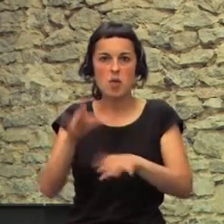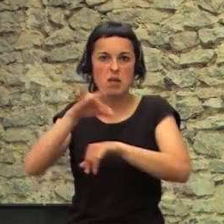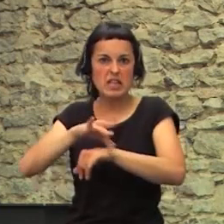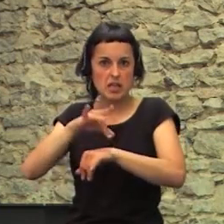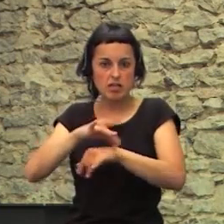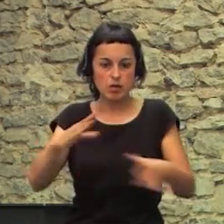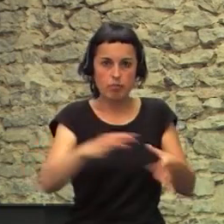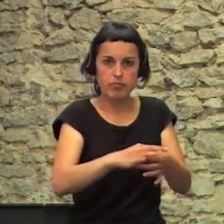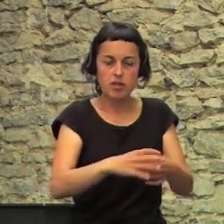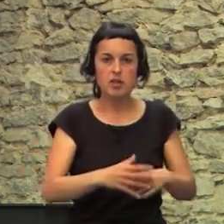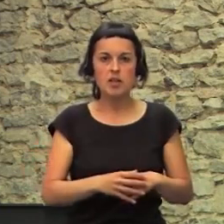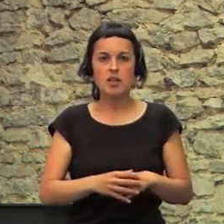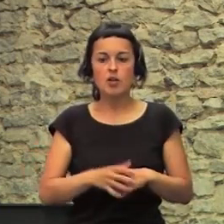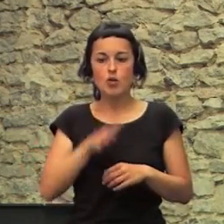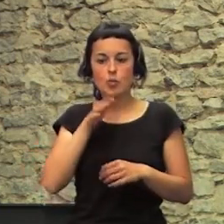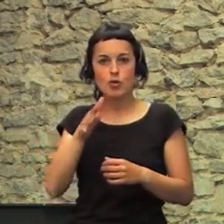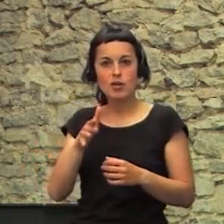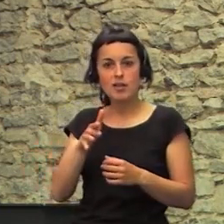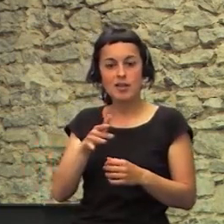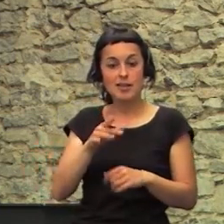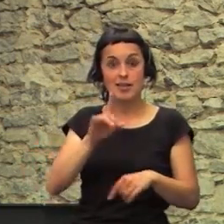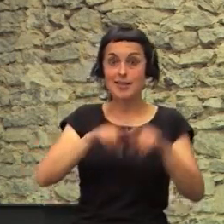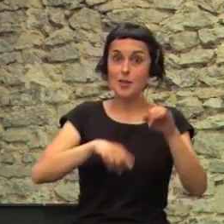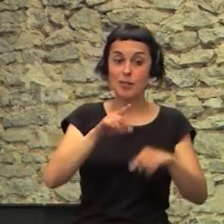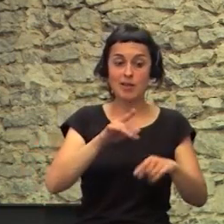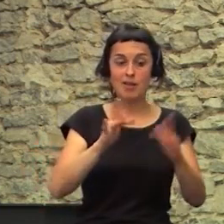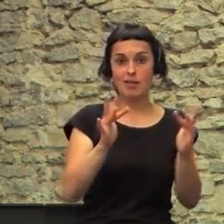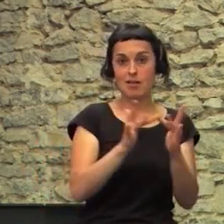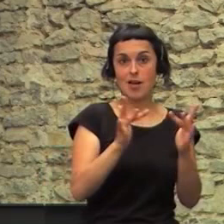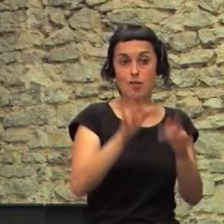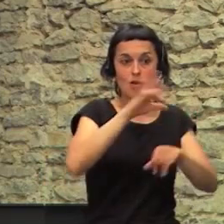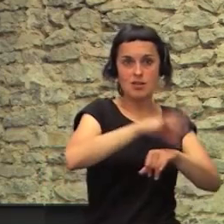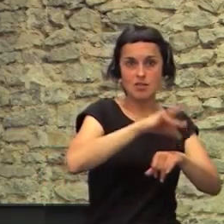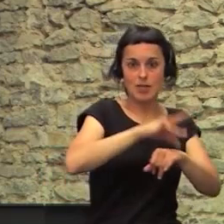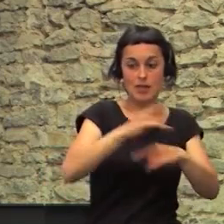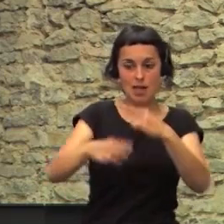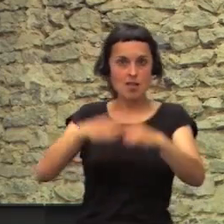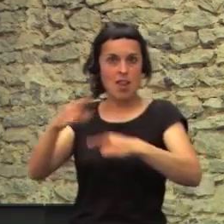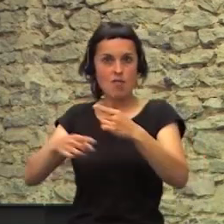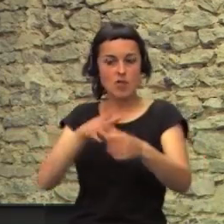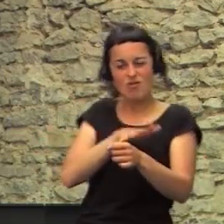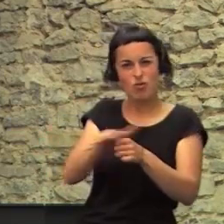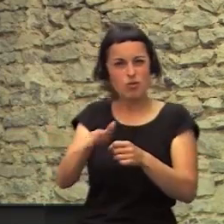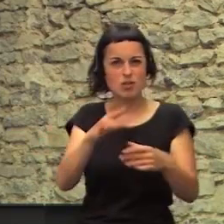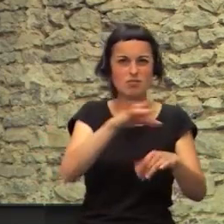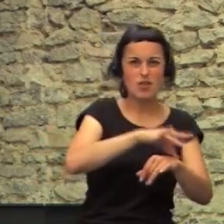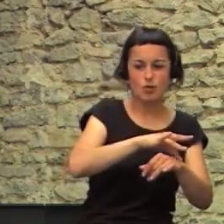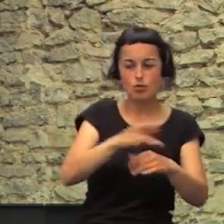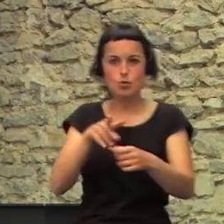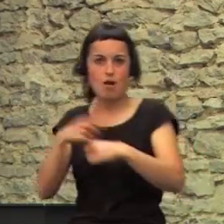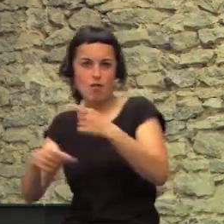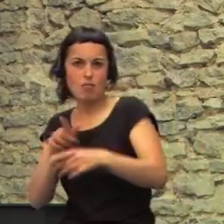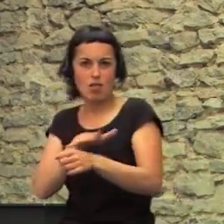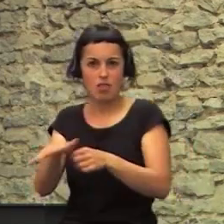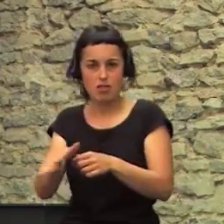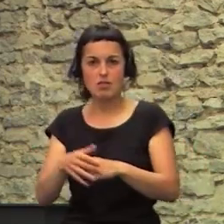se fija por las relaciones médicas que hay entre las distintas personas de la familia. Y bueno, de